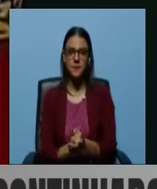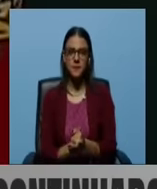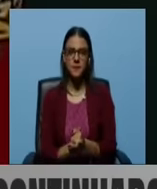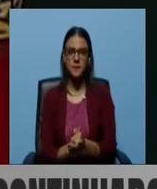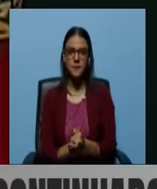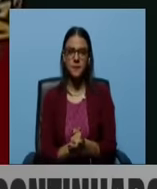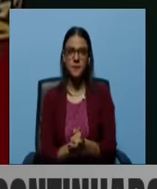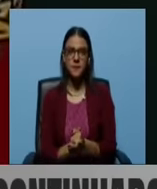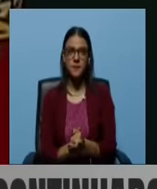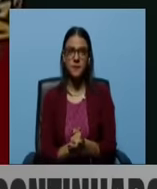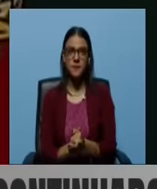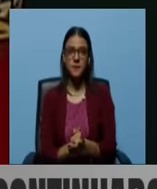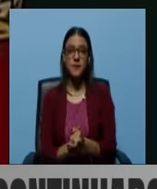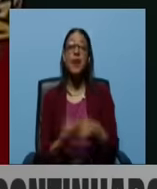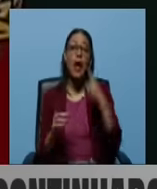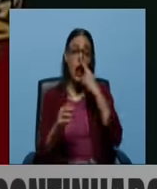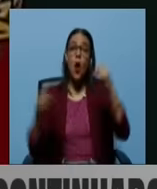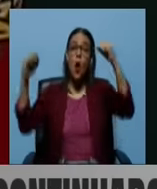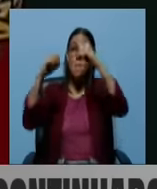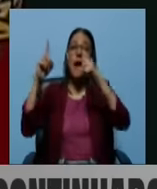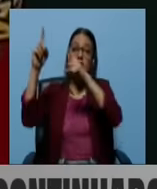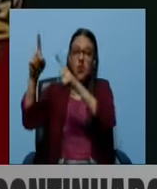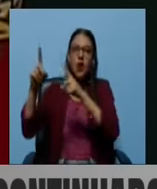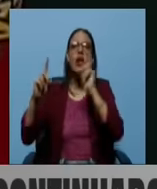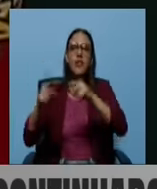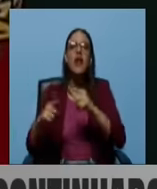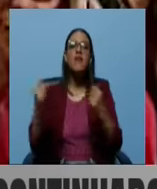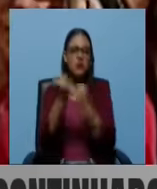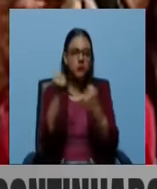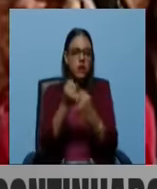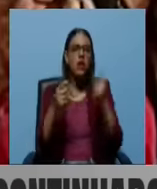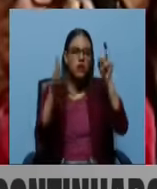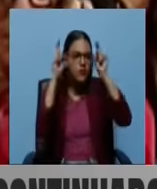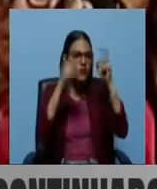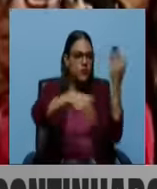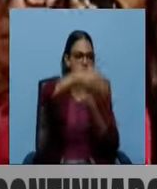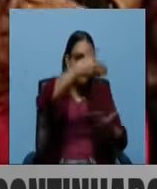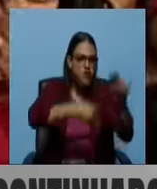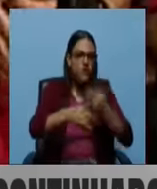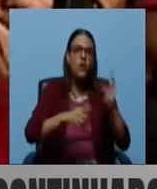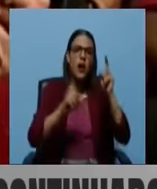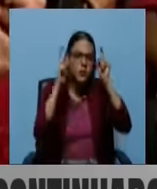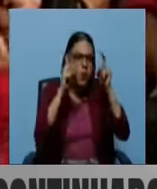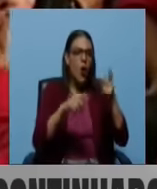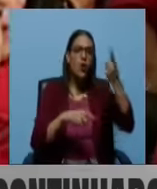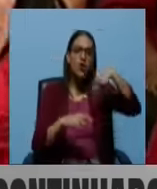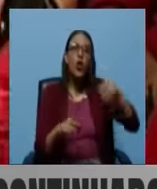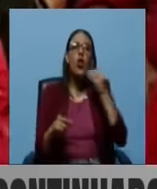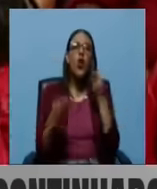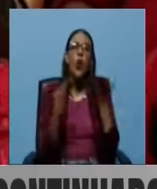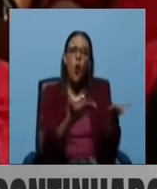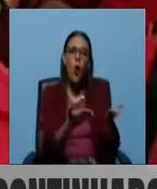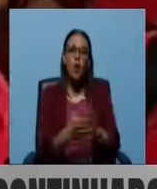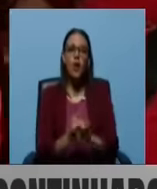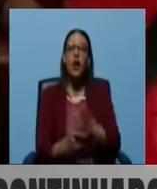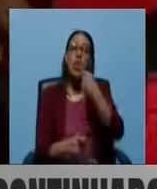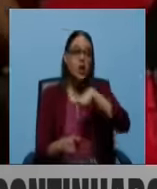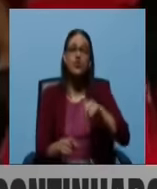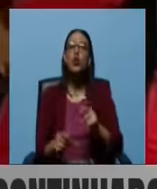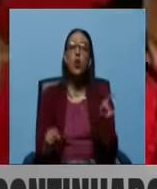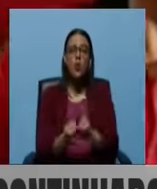Los de mayor edad tienen que contribuir a la formación. No nos cansemos de eso. No nos cansemos de